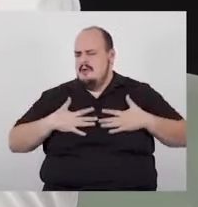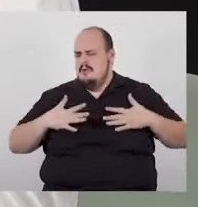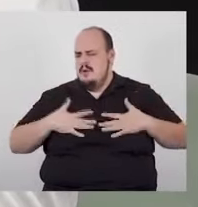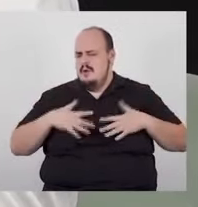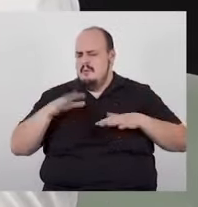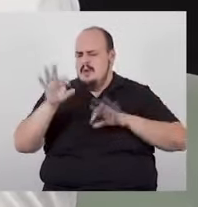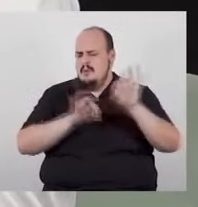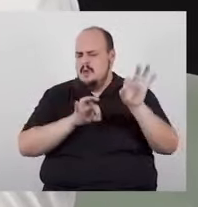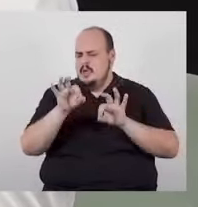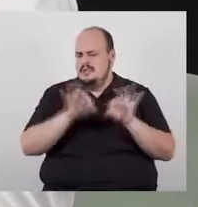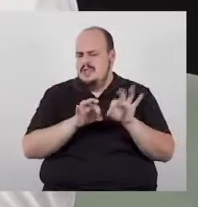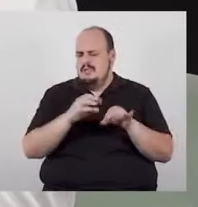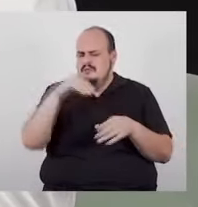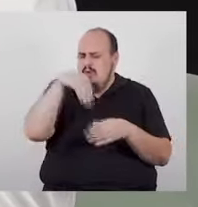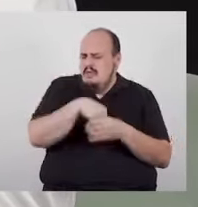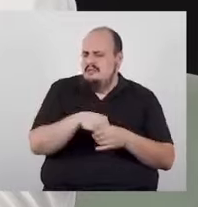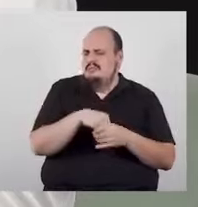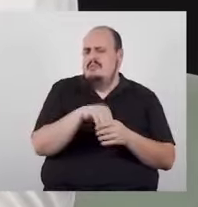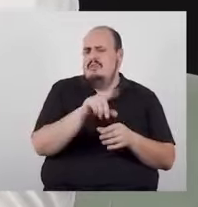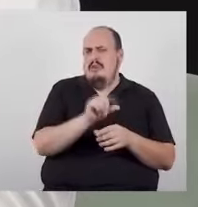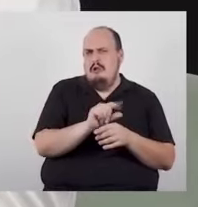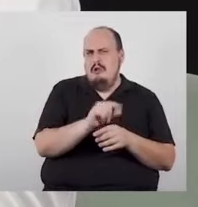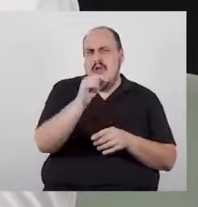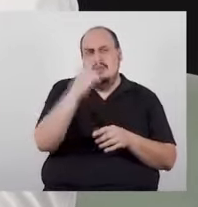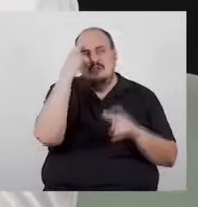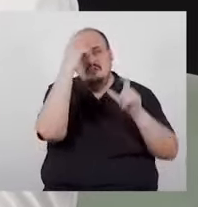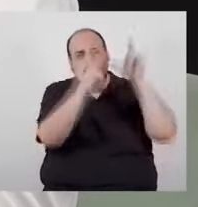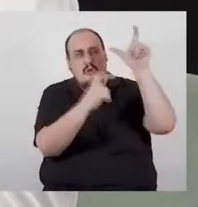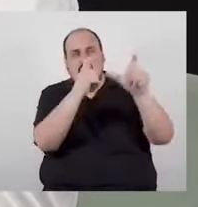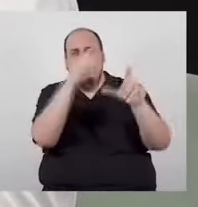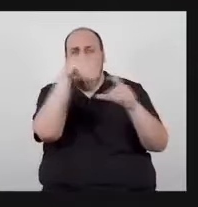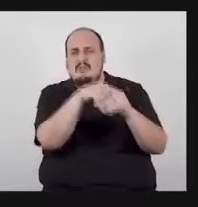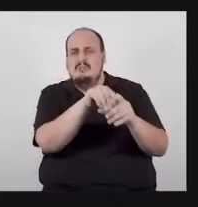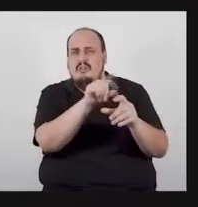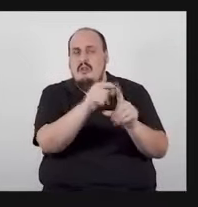proyectos, los sueños, nuestros vínculos.